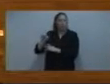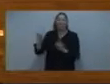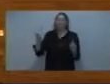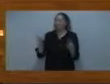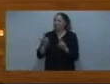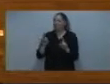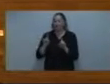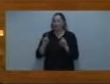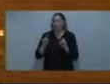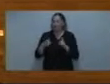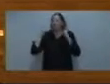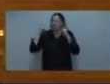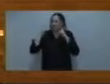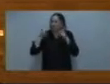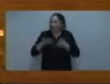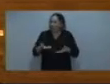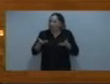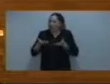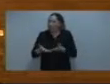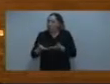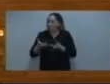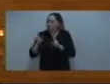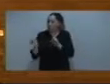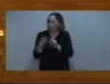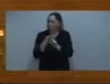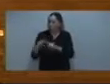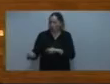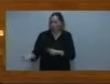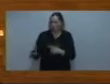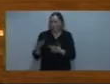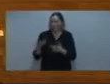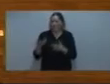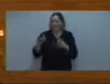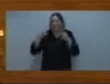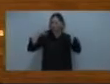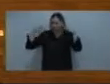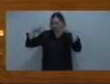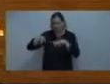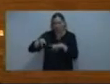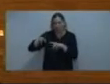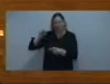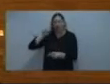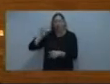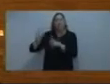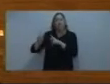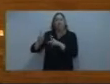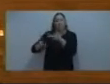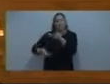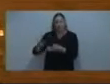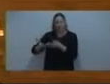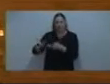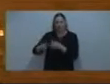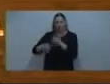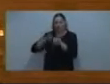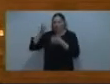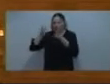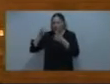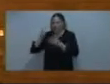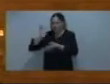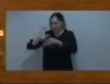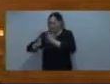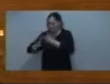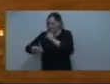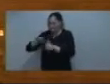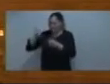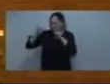para ayudar a encontrar una solución que reconozca y valore la actividad terapéutica y educativa que se viene desarrollando y